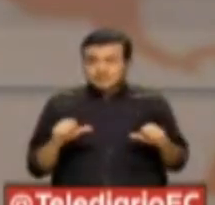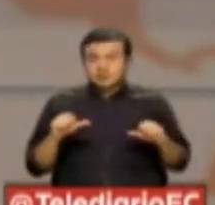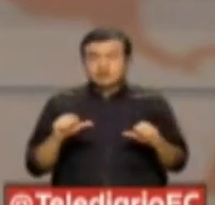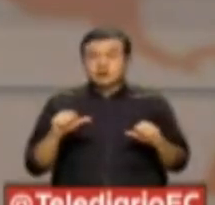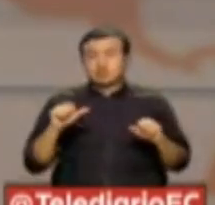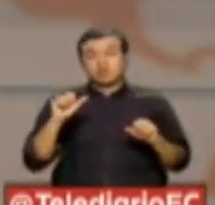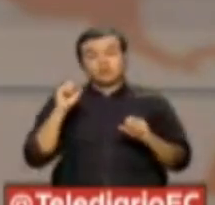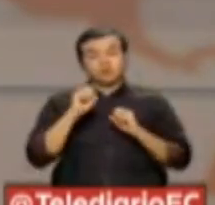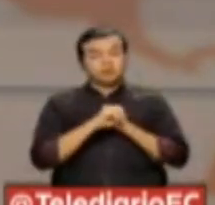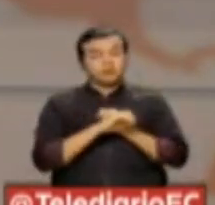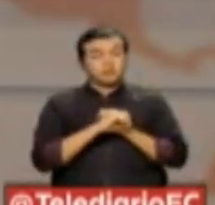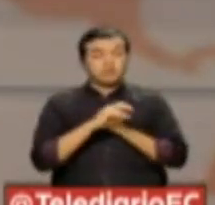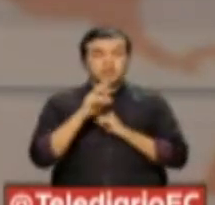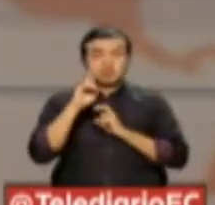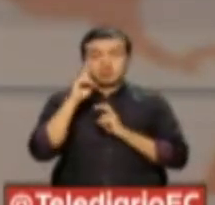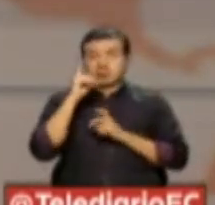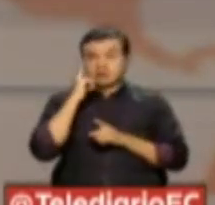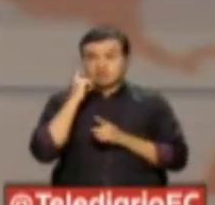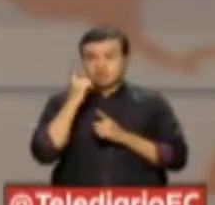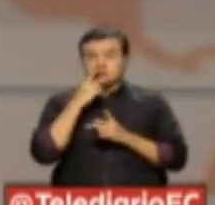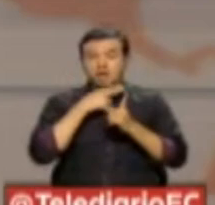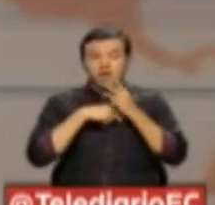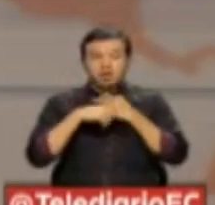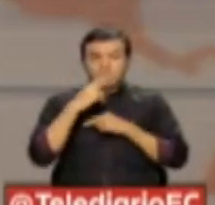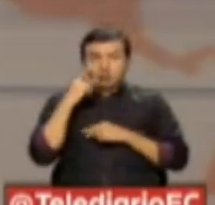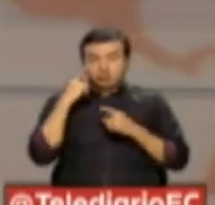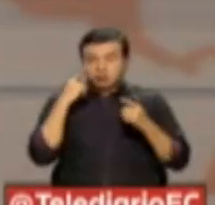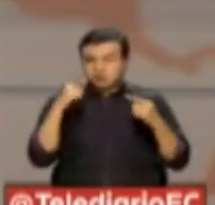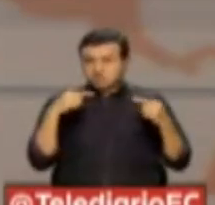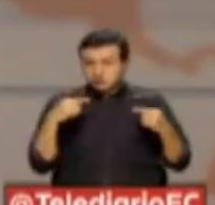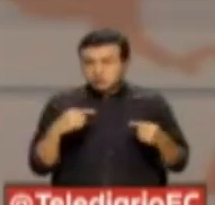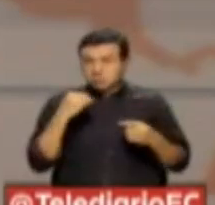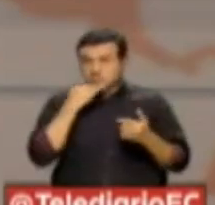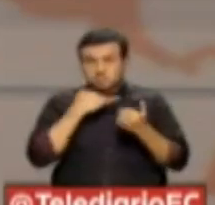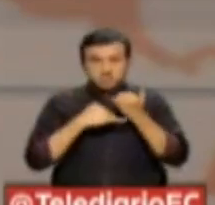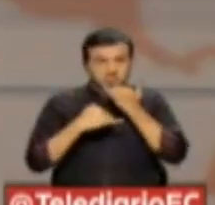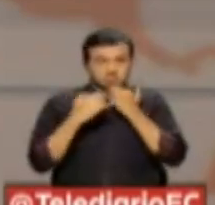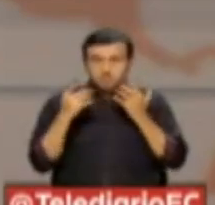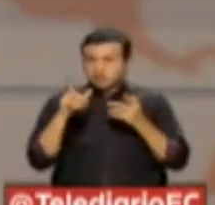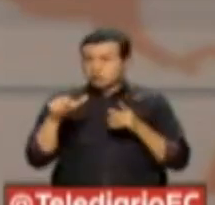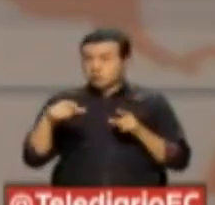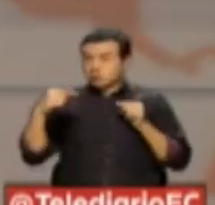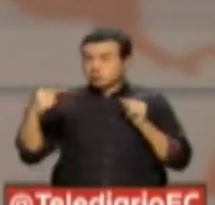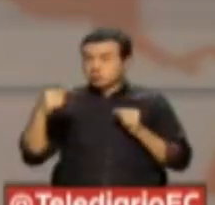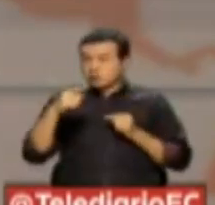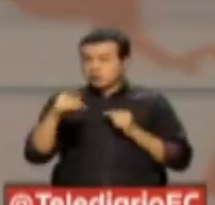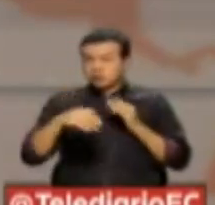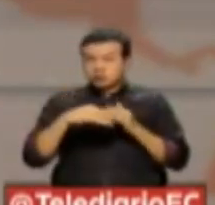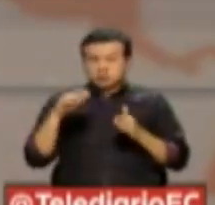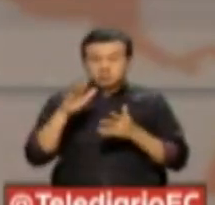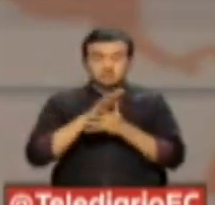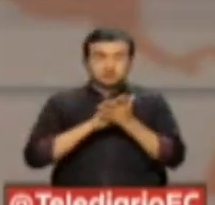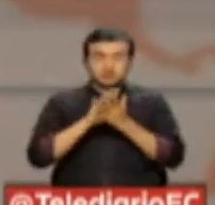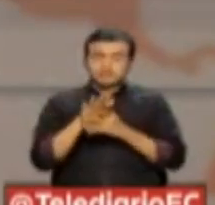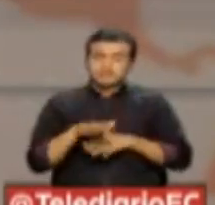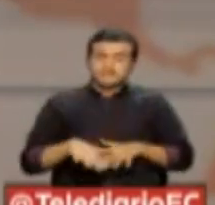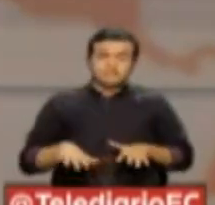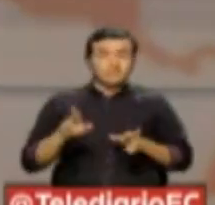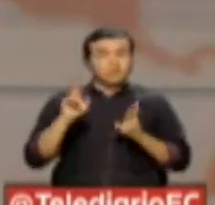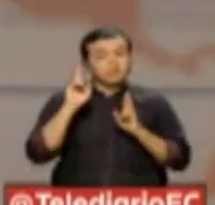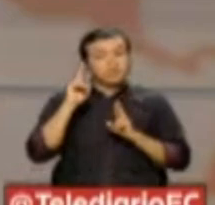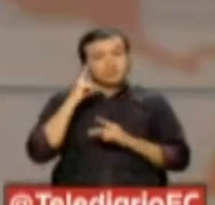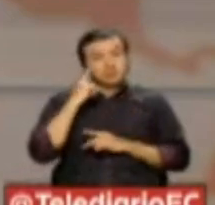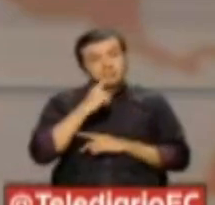marketing político basado muchas veces en la oposición visceral a alguien es lo que nos llevó a esta situación ojalá